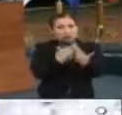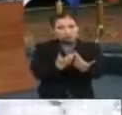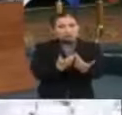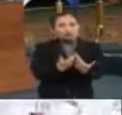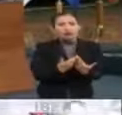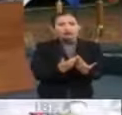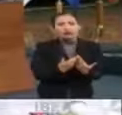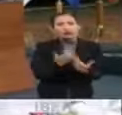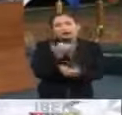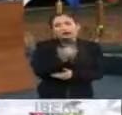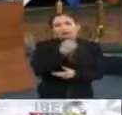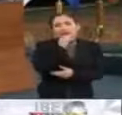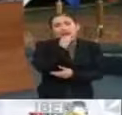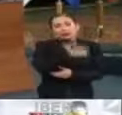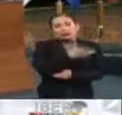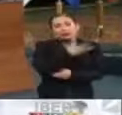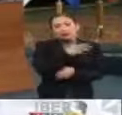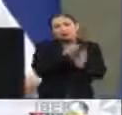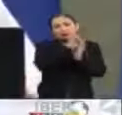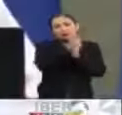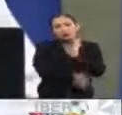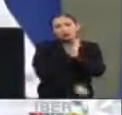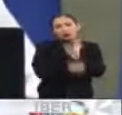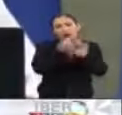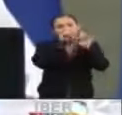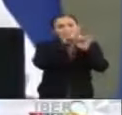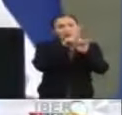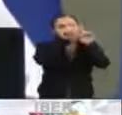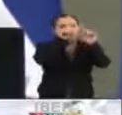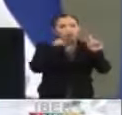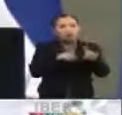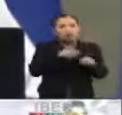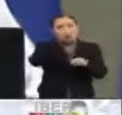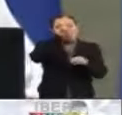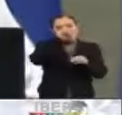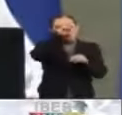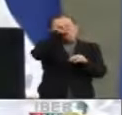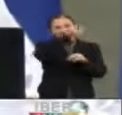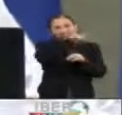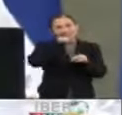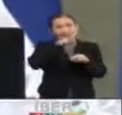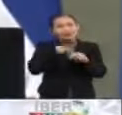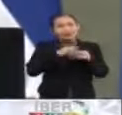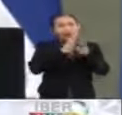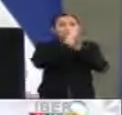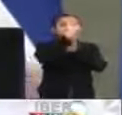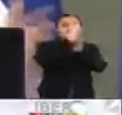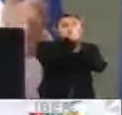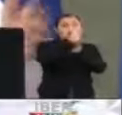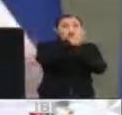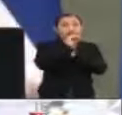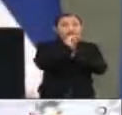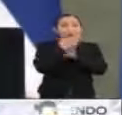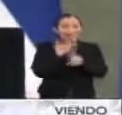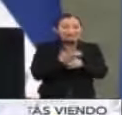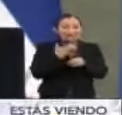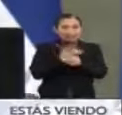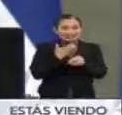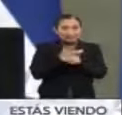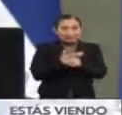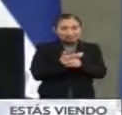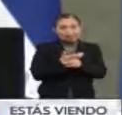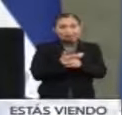reunión. Por supuesto, tenemos, por ejemplo, el Triángulo Norte, toda la cuestión de los inmigrantes, en el caso, por supuesto, de Estados